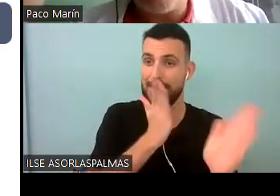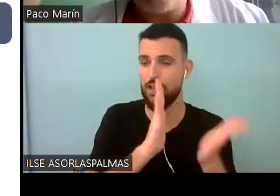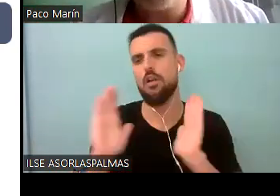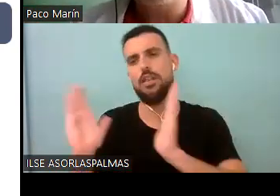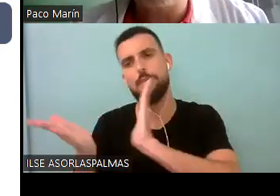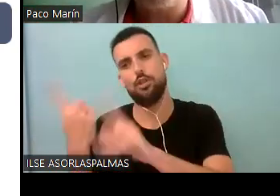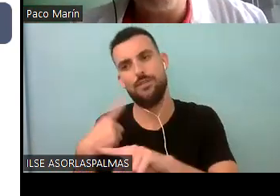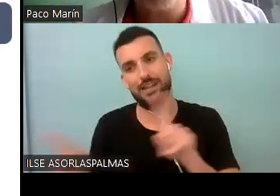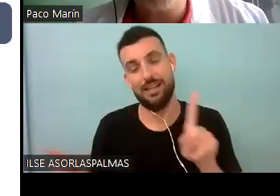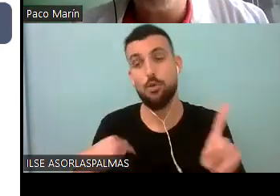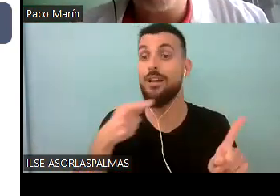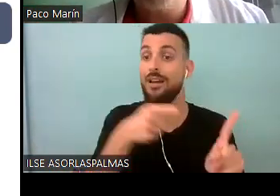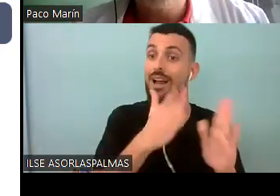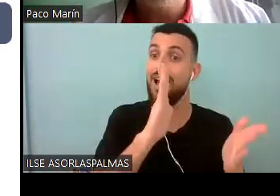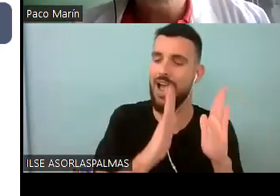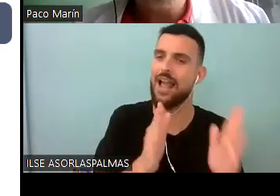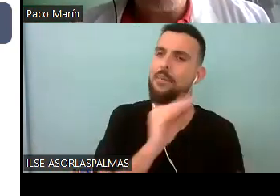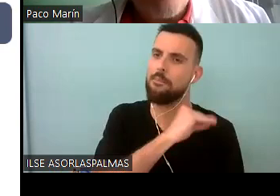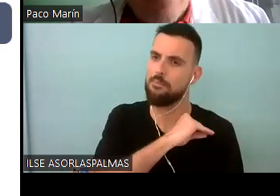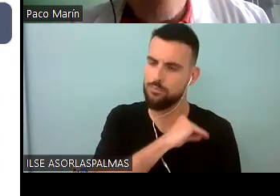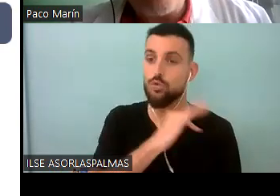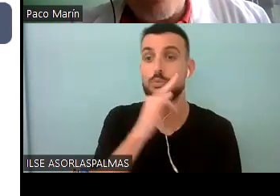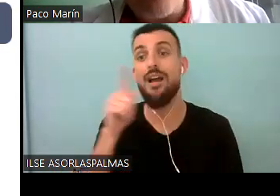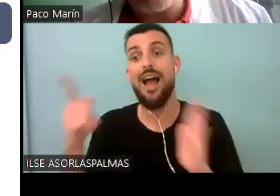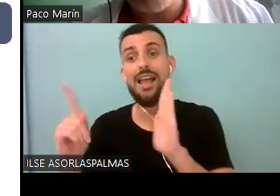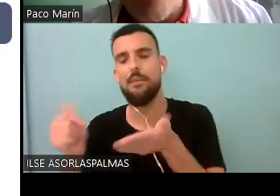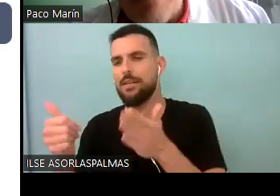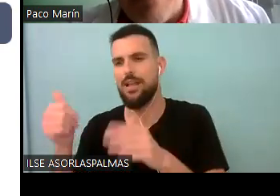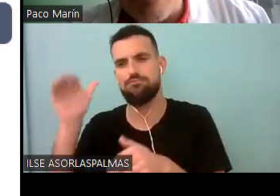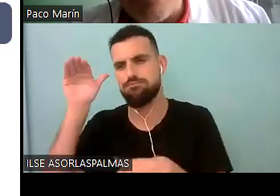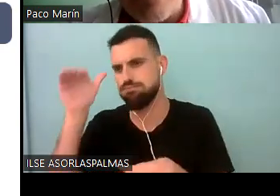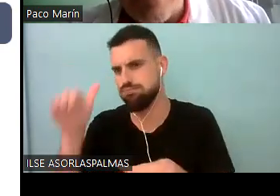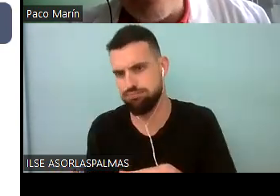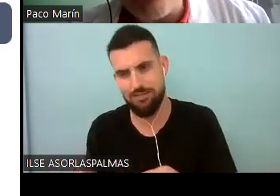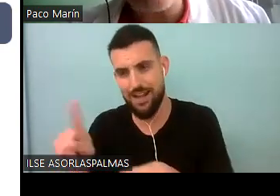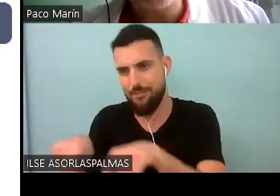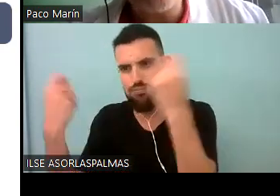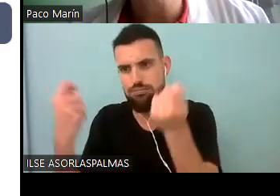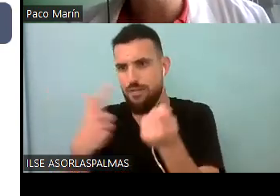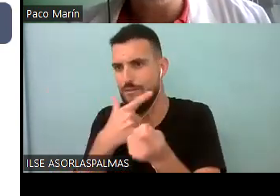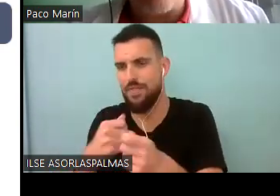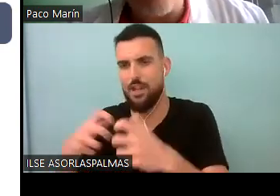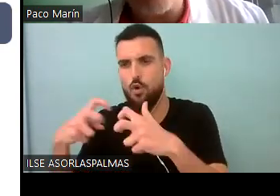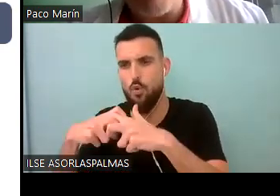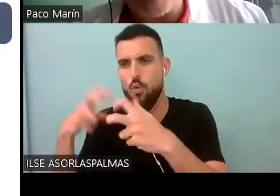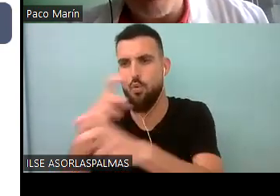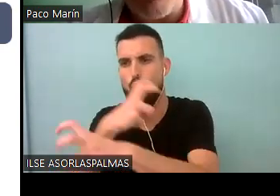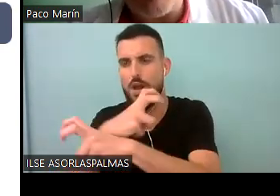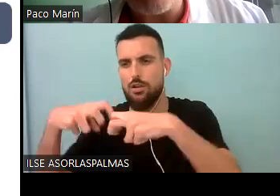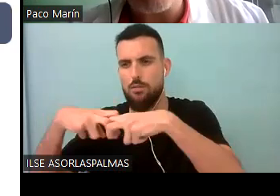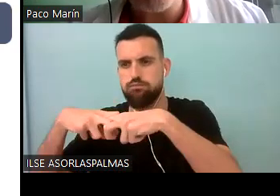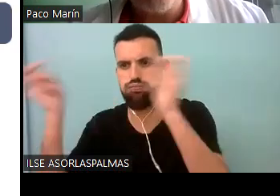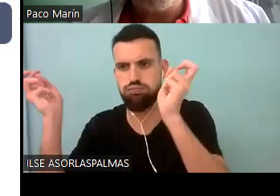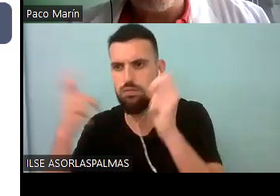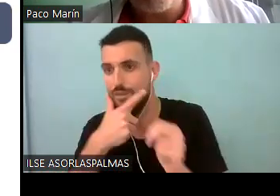densidad mineral ósea es lo suficientemente baja como para que el riesgo de fractura sea bastante alto y aquí tengamos que dar algún otro tipo de